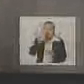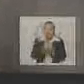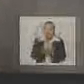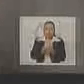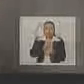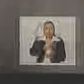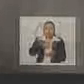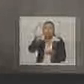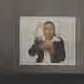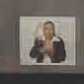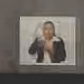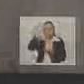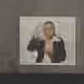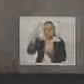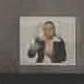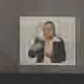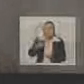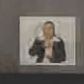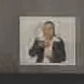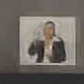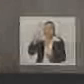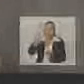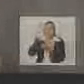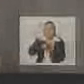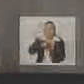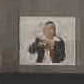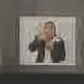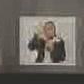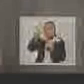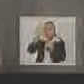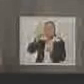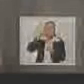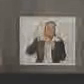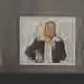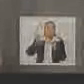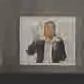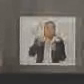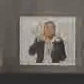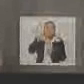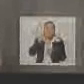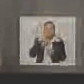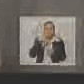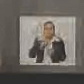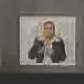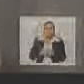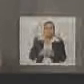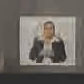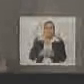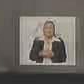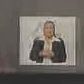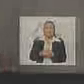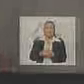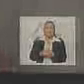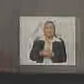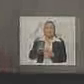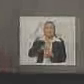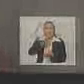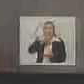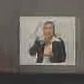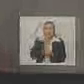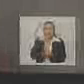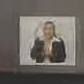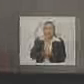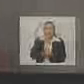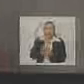su tiempo sin excederlo y que se cancelará el sonido del micrófono en caso de ser necesario. Reafirmadas así las reglas del debate,